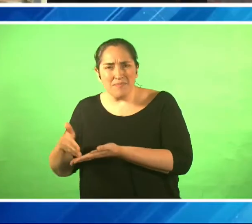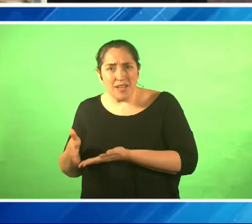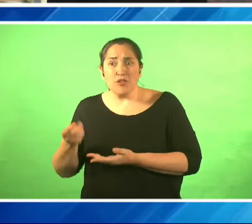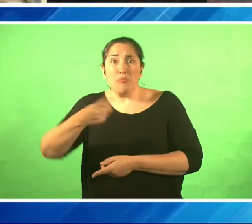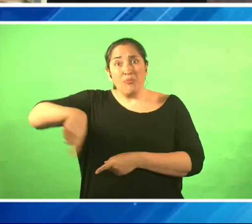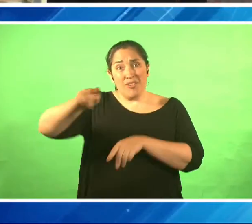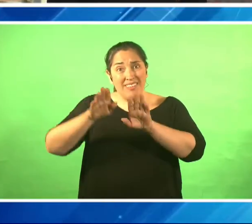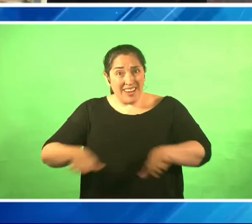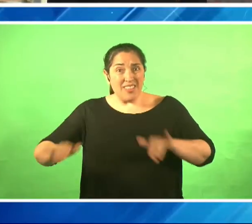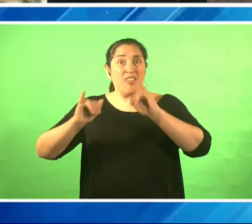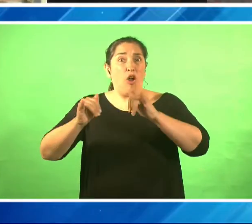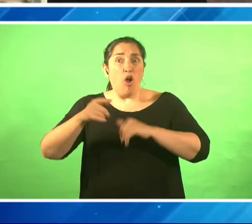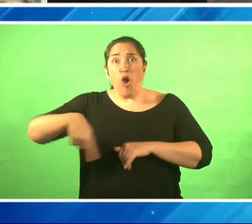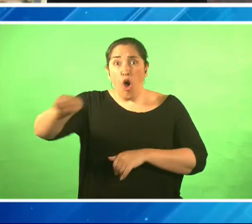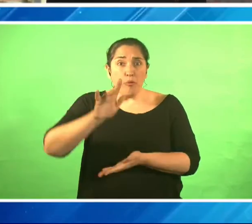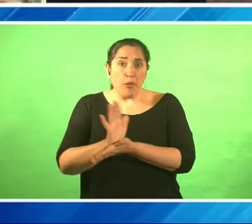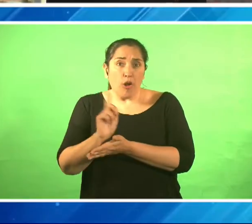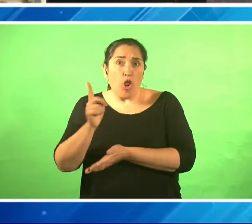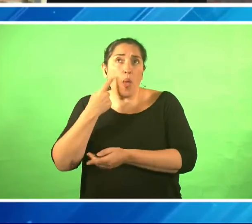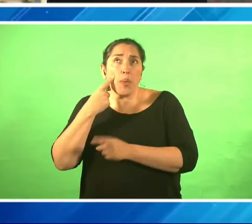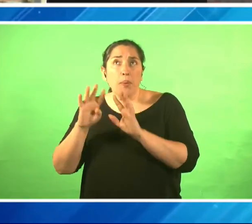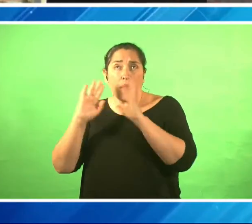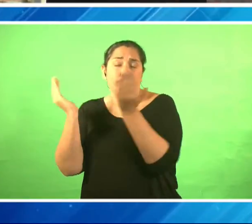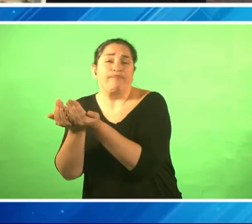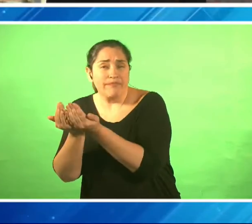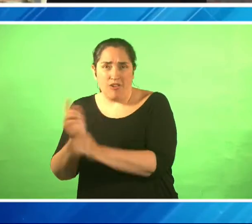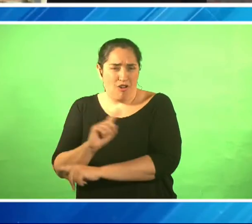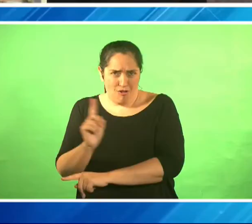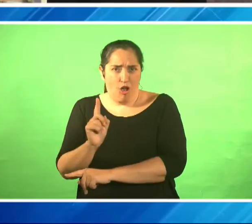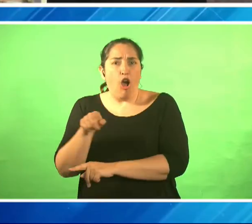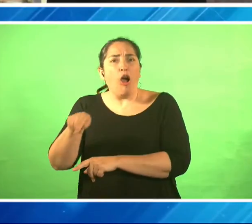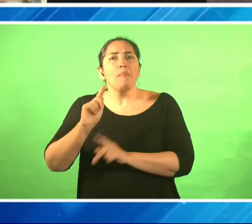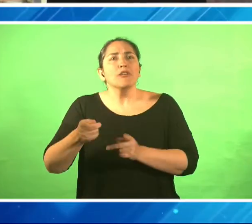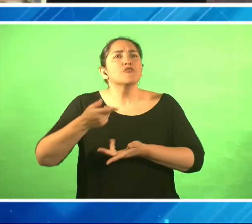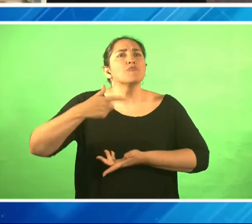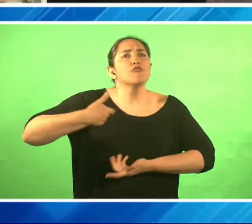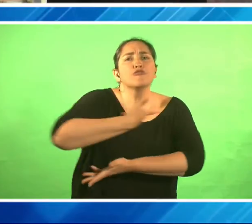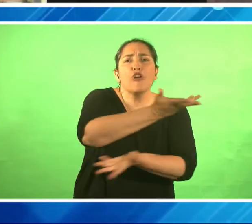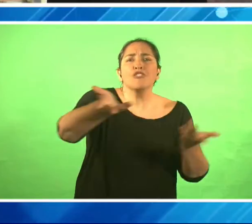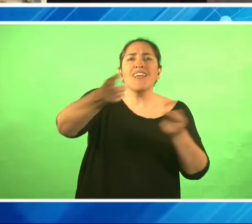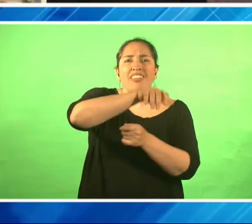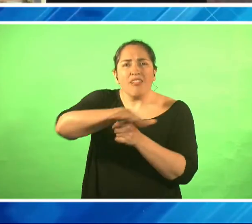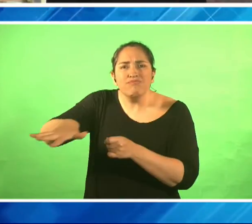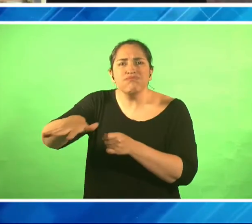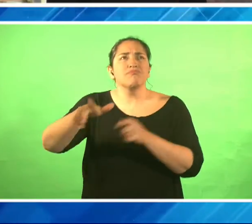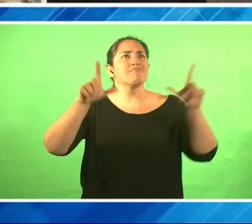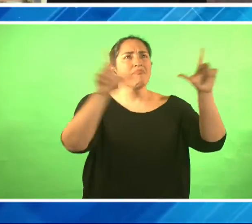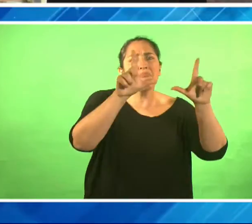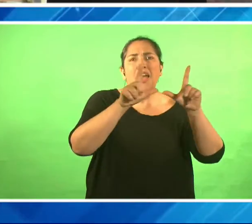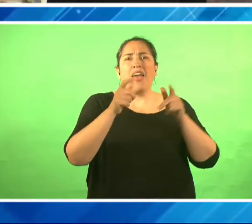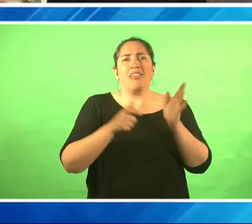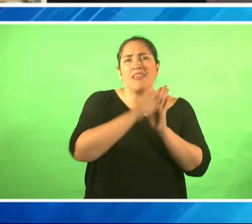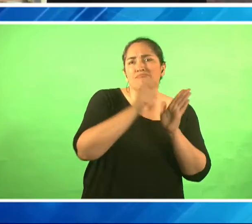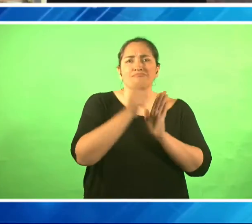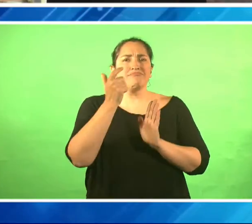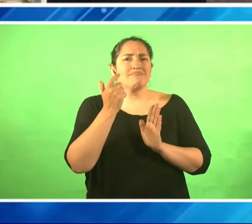jóvenes, nuestros niños y niñas no viven en un tupper, sino que reciben y reproducen todo lo que ven en los medios de comunicación, en las redes